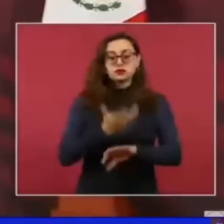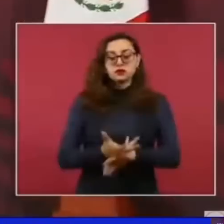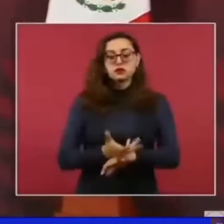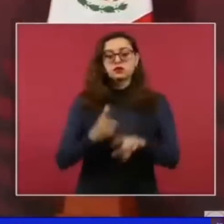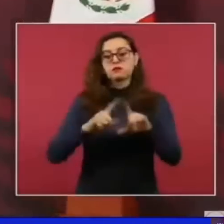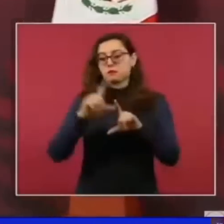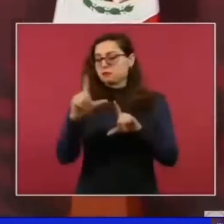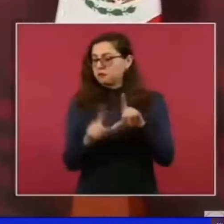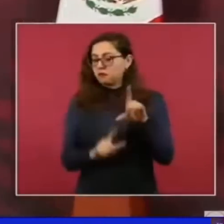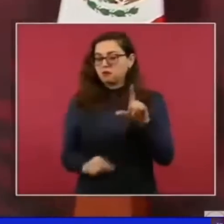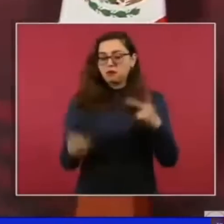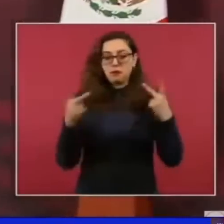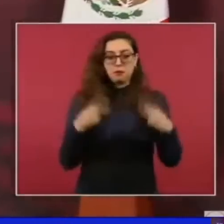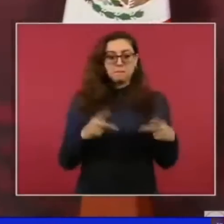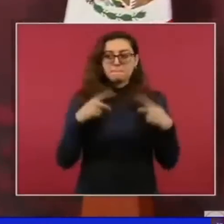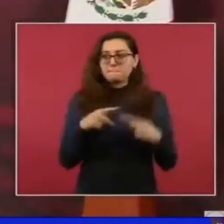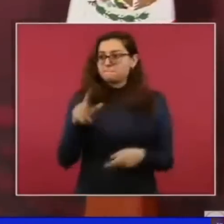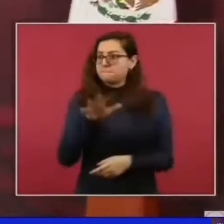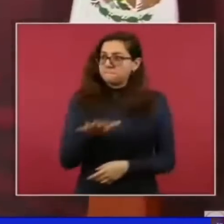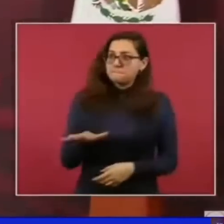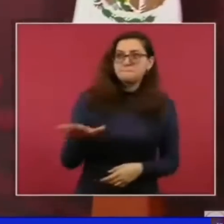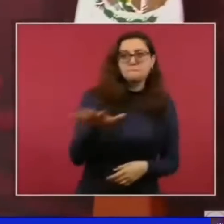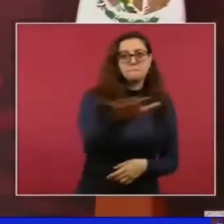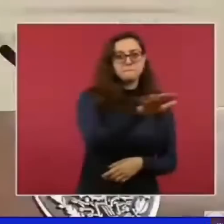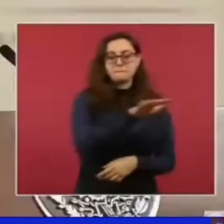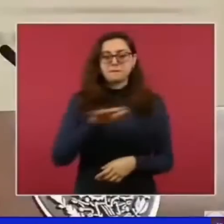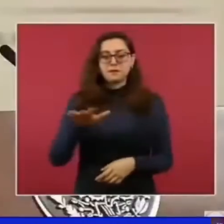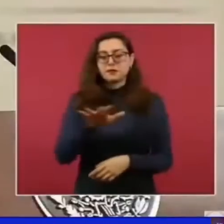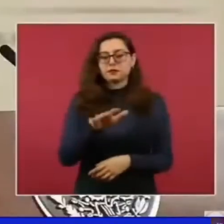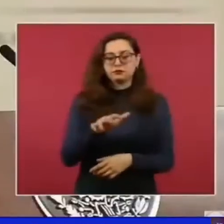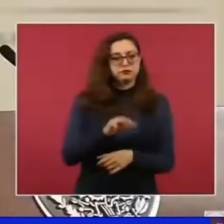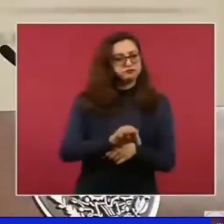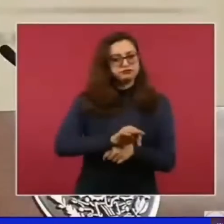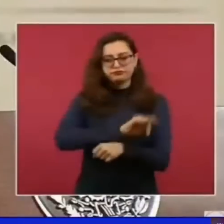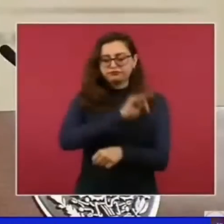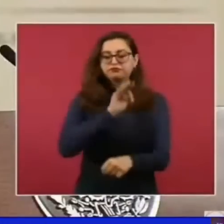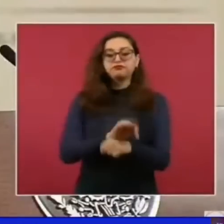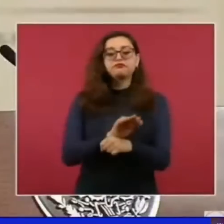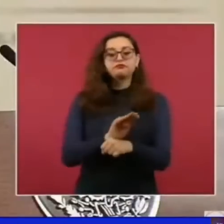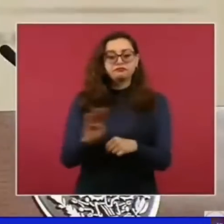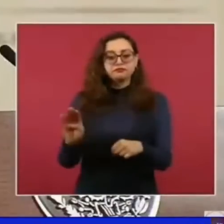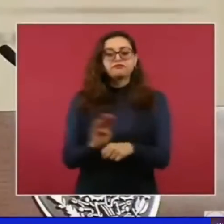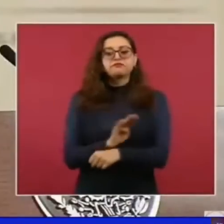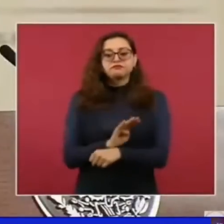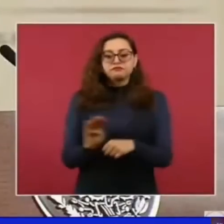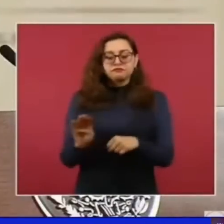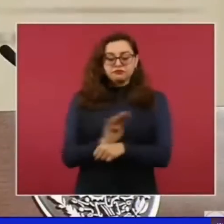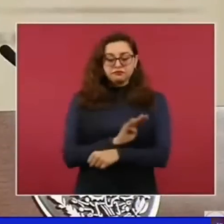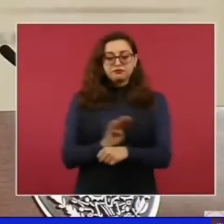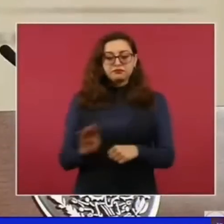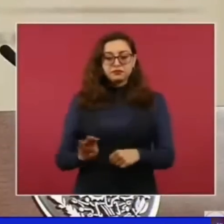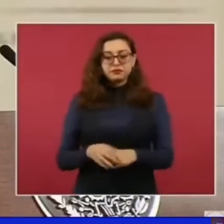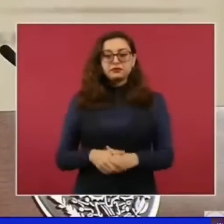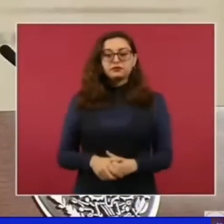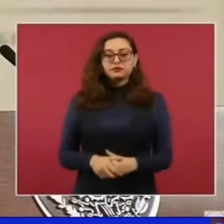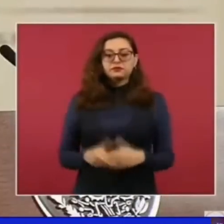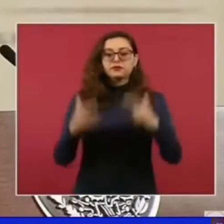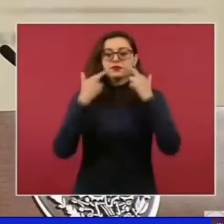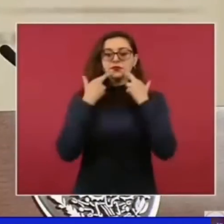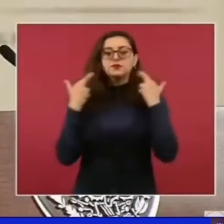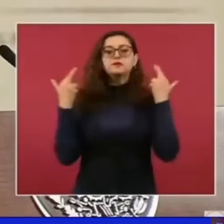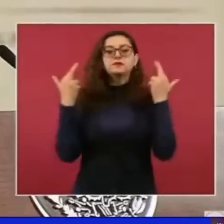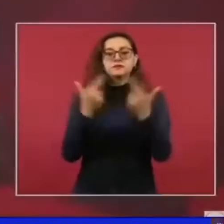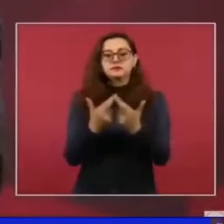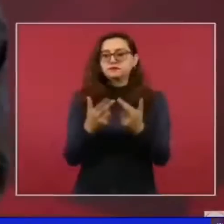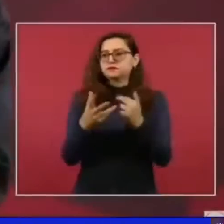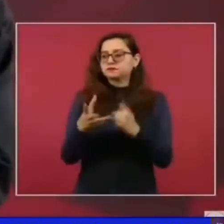por primera vez los ha desnudado, que por primera vez está señalando, está denunciando cuáles